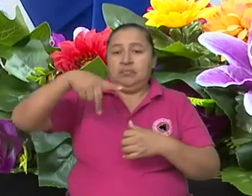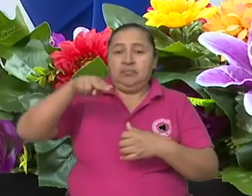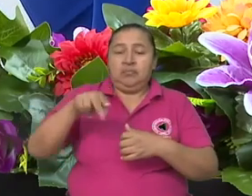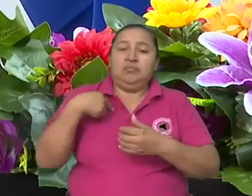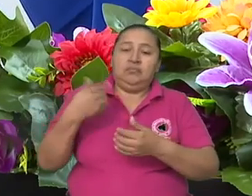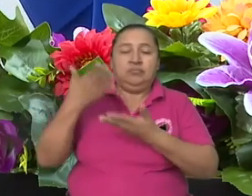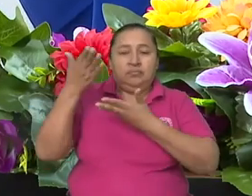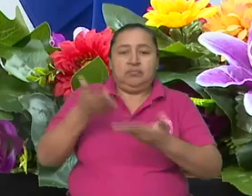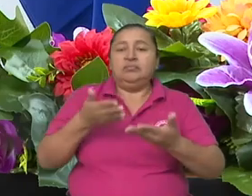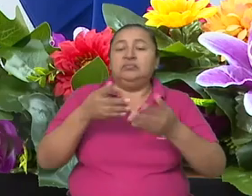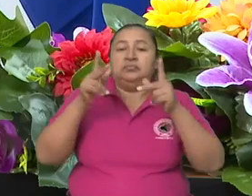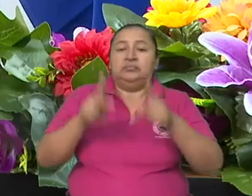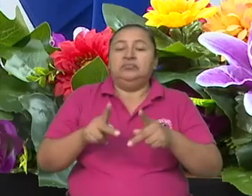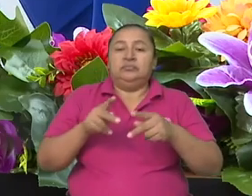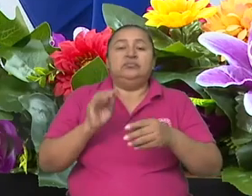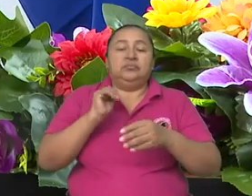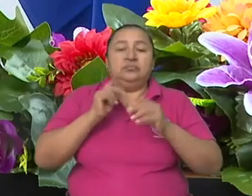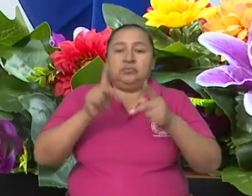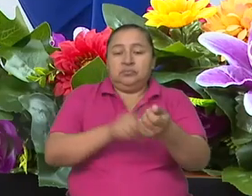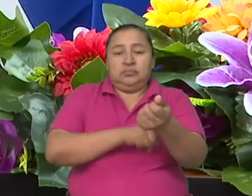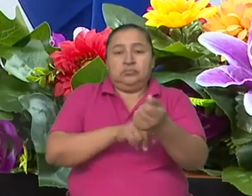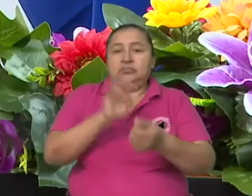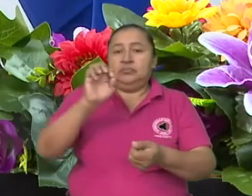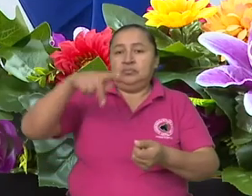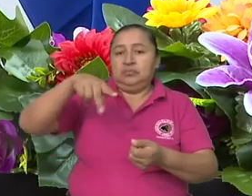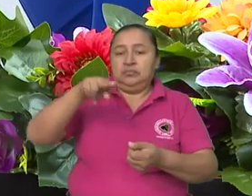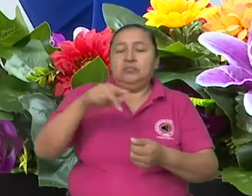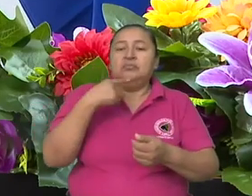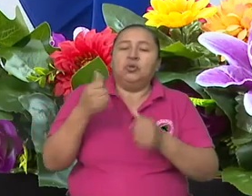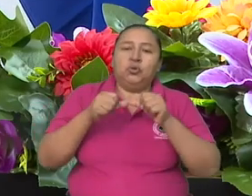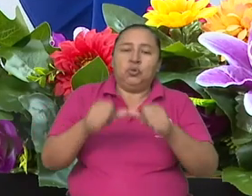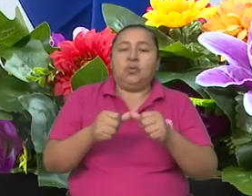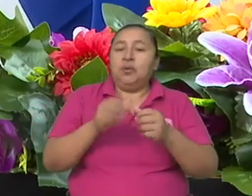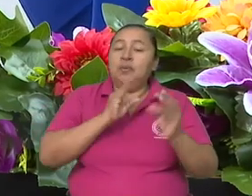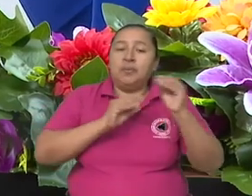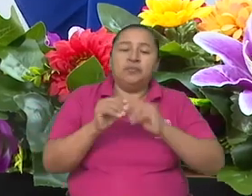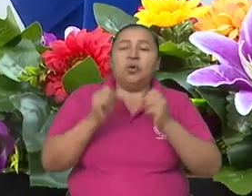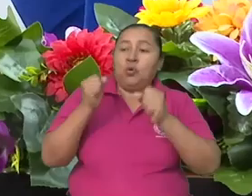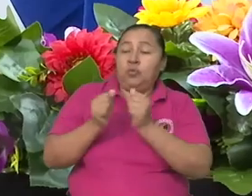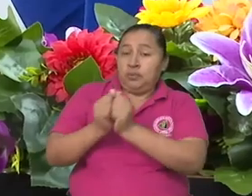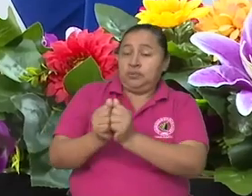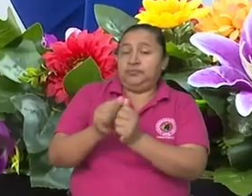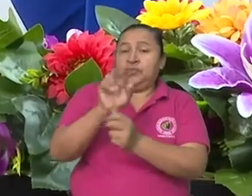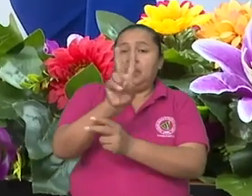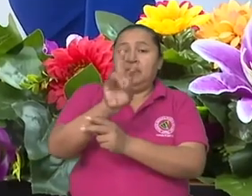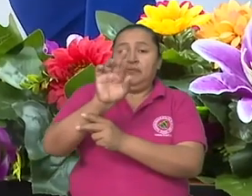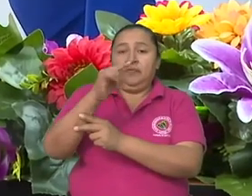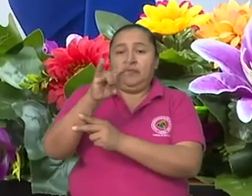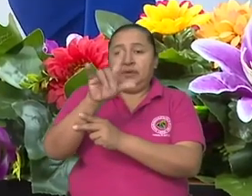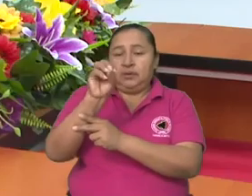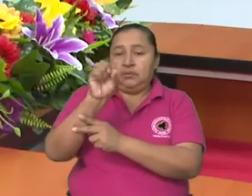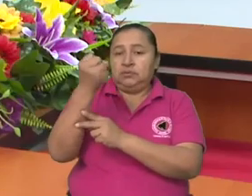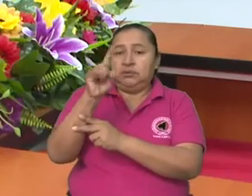los hermanos de la EPN. Precisamente continuamos nuestra conversación con el compañero Virgilio Silva, el expresidente ejecutivo